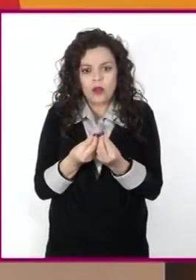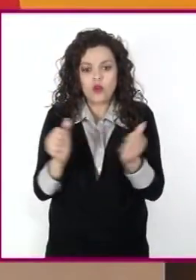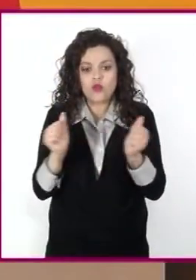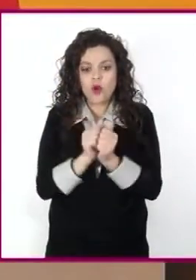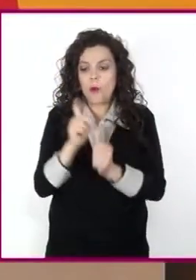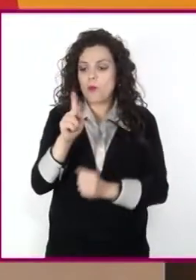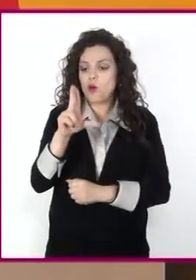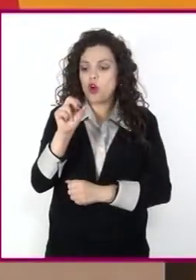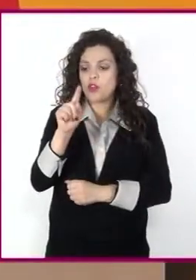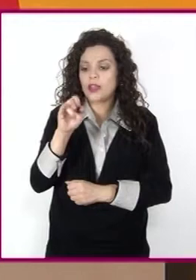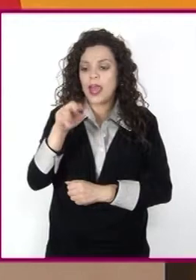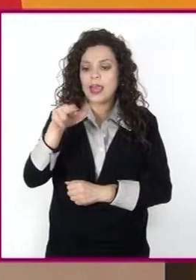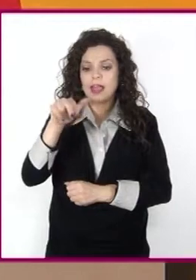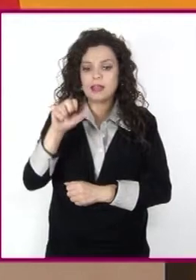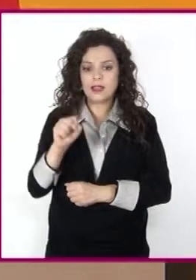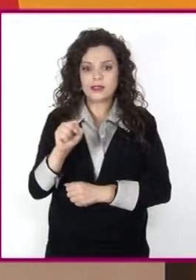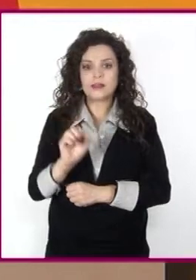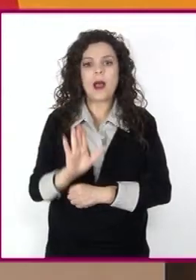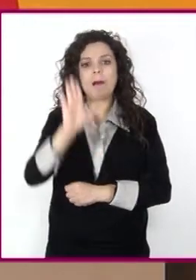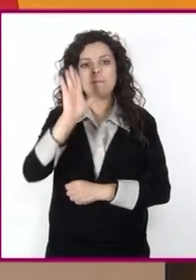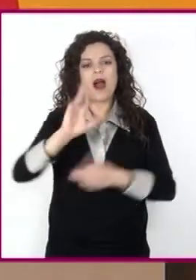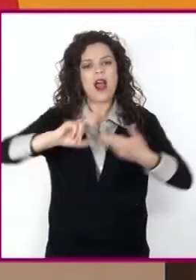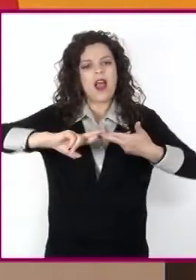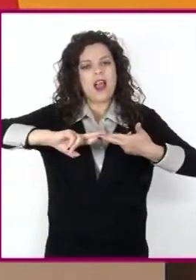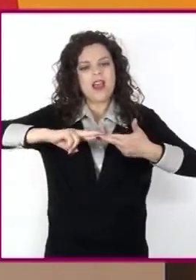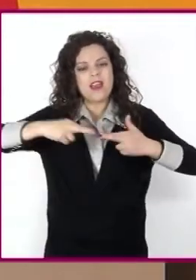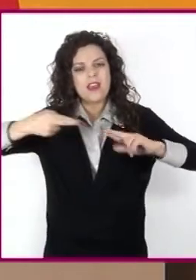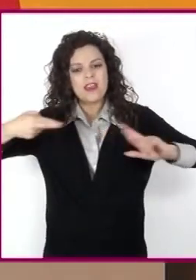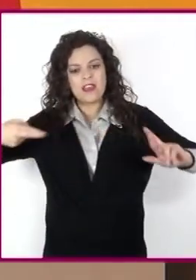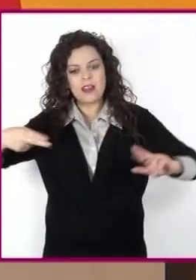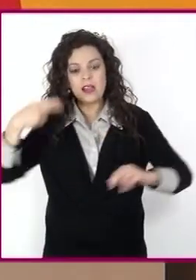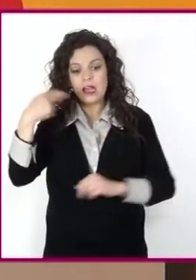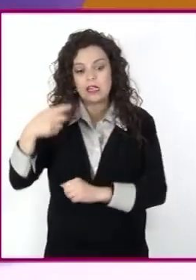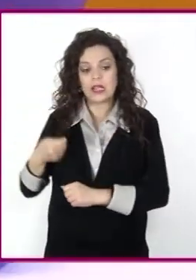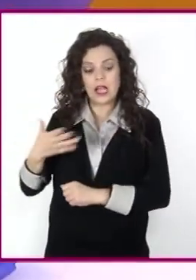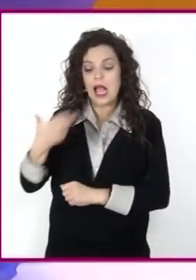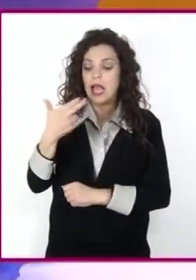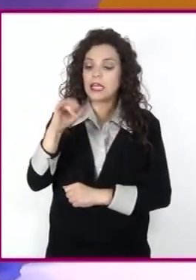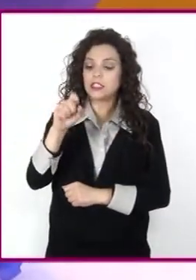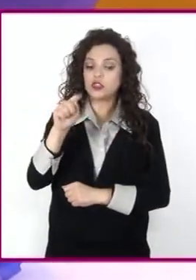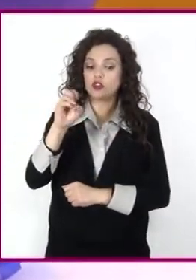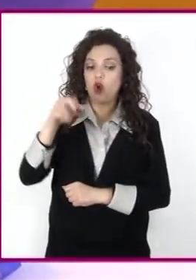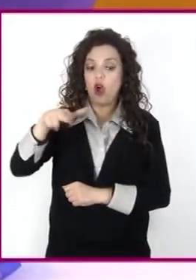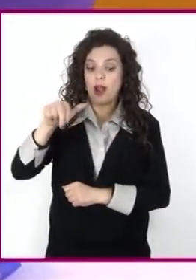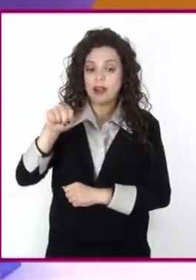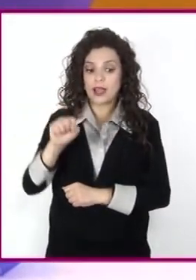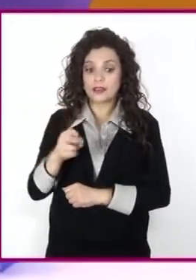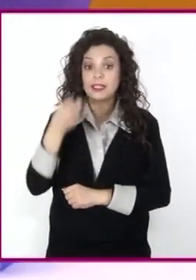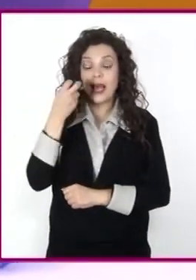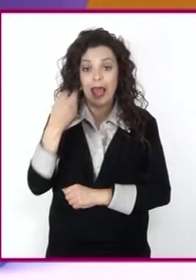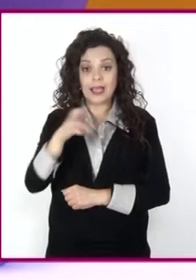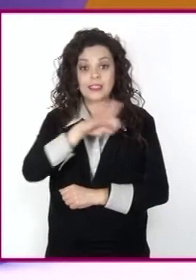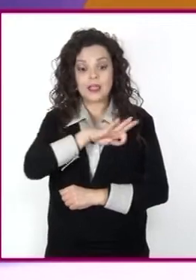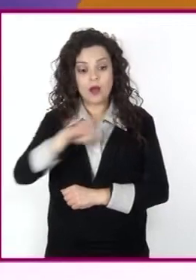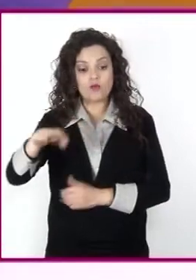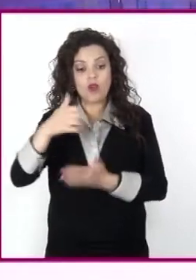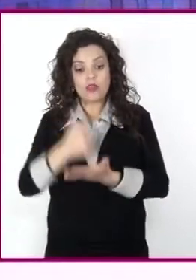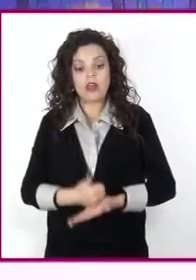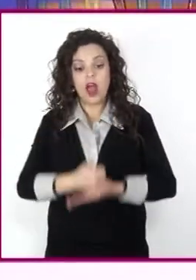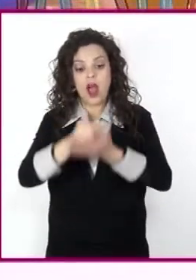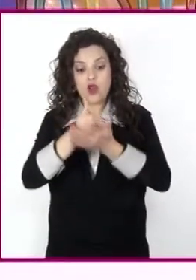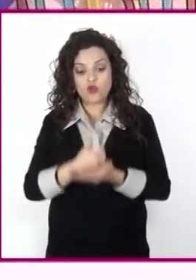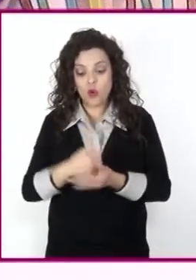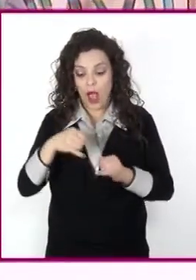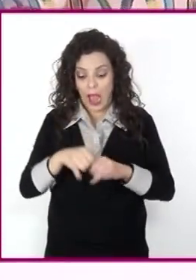proteínas con apariencia de carretes de hilo llamadas histonas, lo que le permite a la célula transmitir